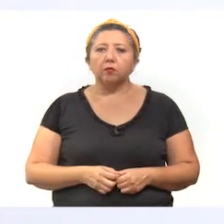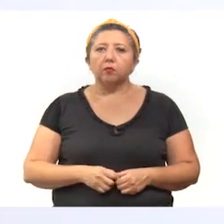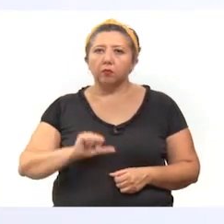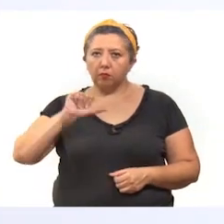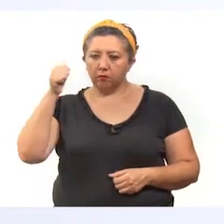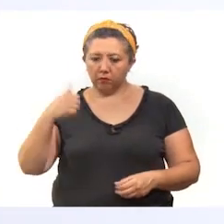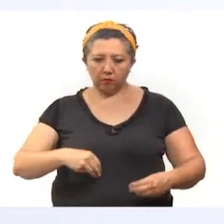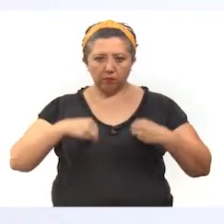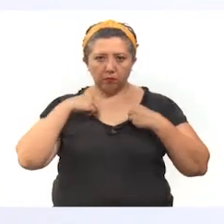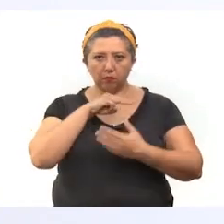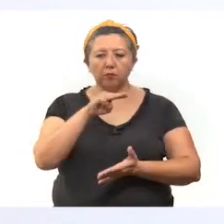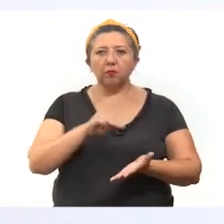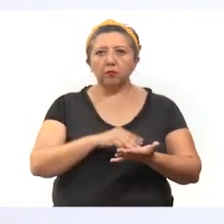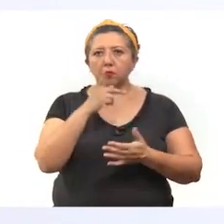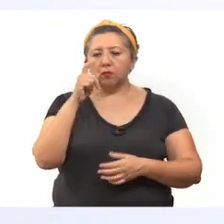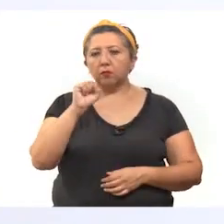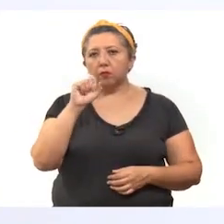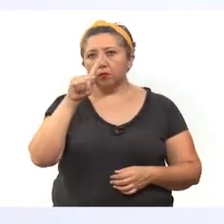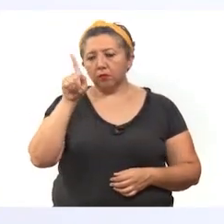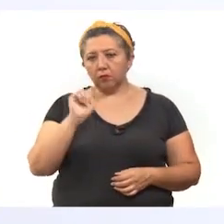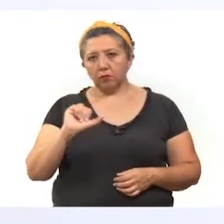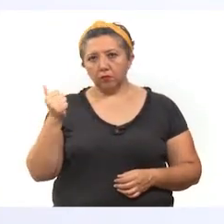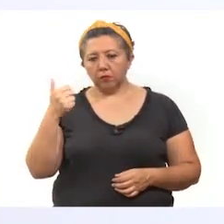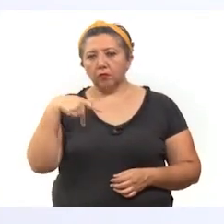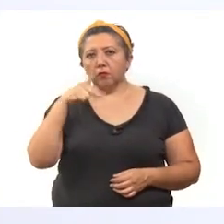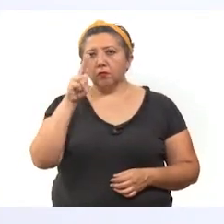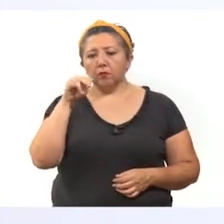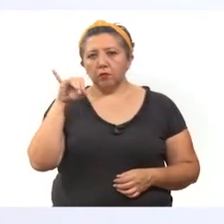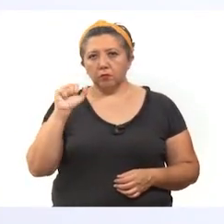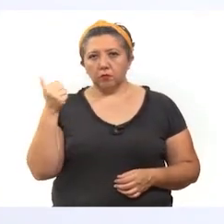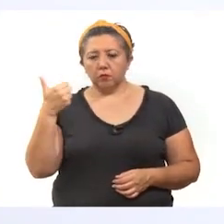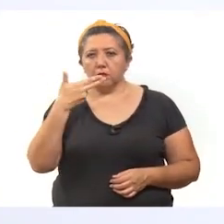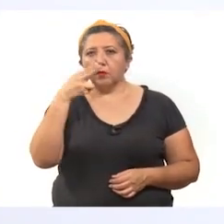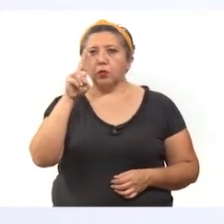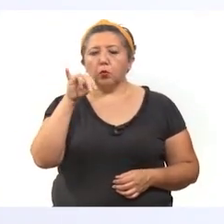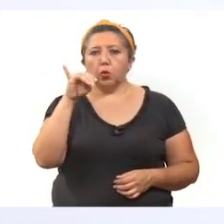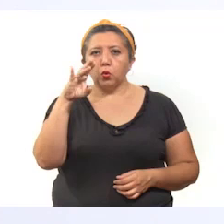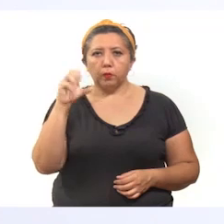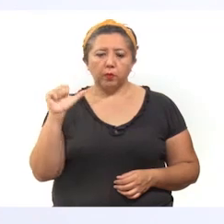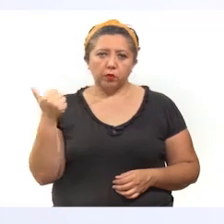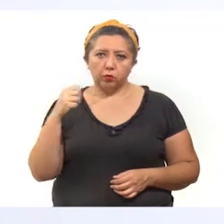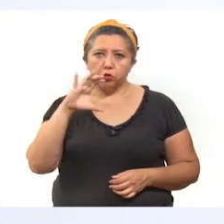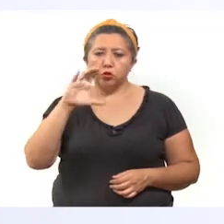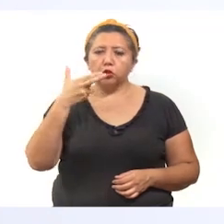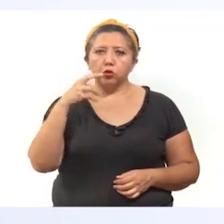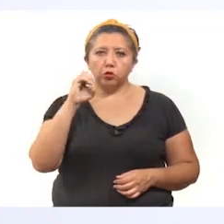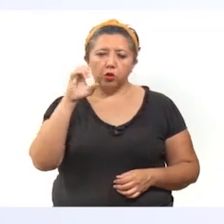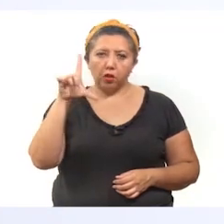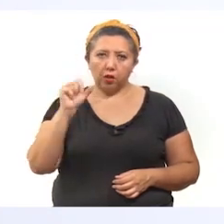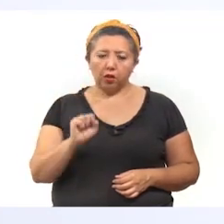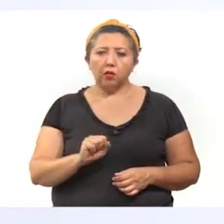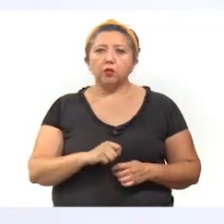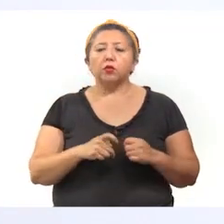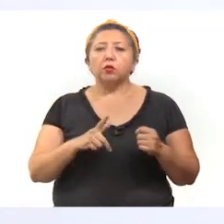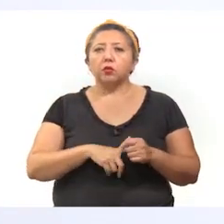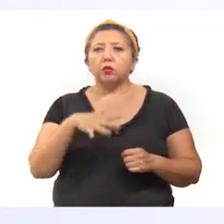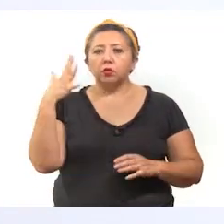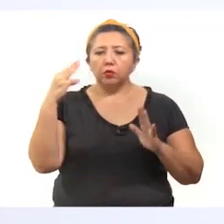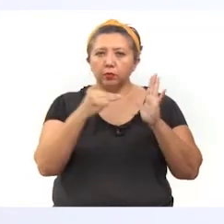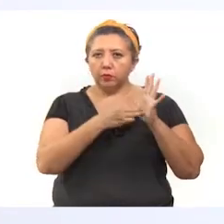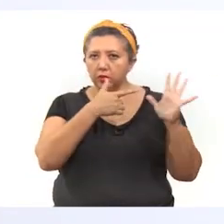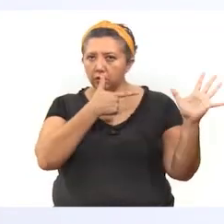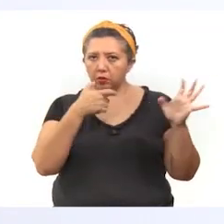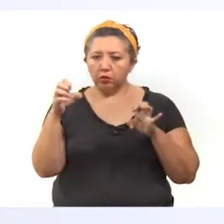obesidad. 11 residían en Mérida, 1 en Soncahuich, 1 en Canacín, 1 en Junucmá y 1 en Chocholá. En